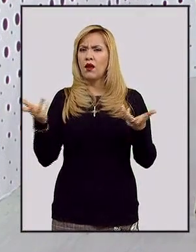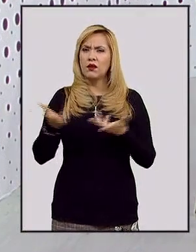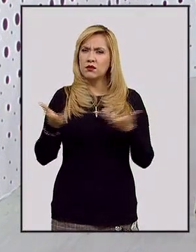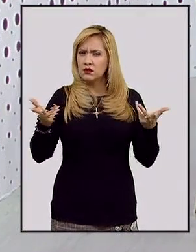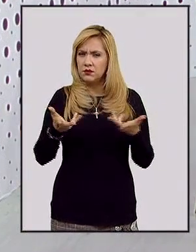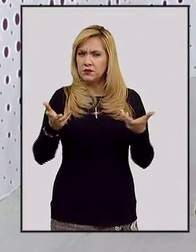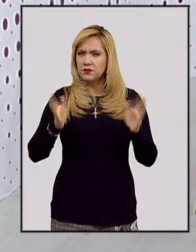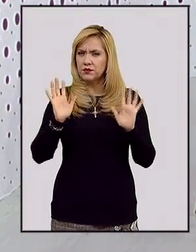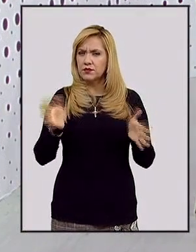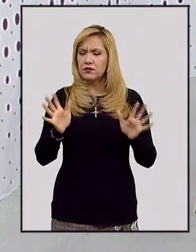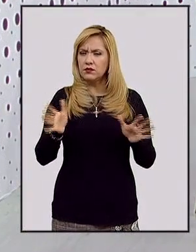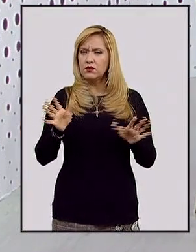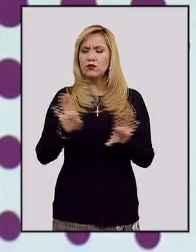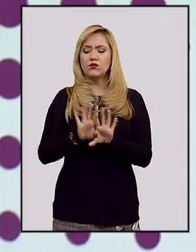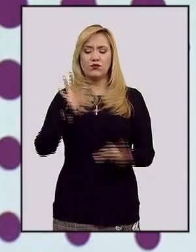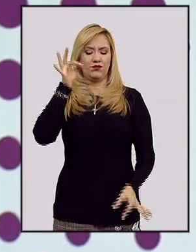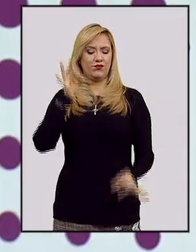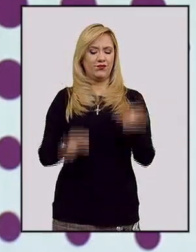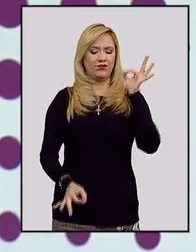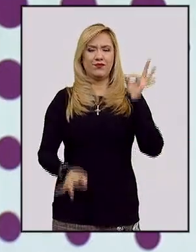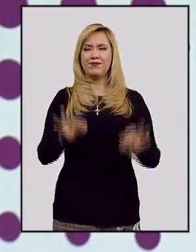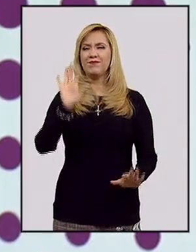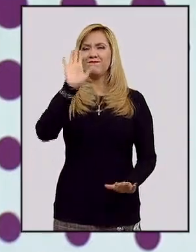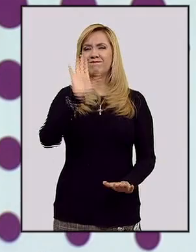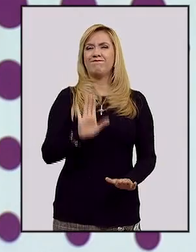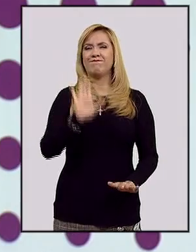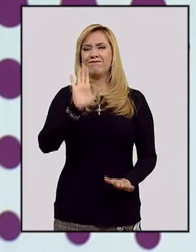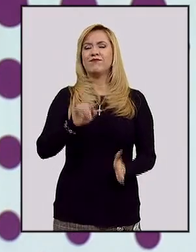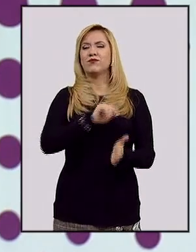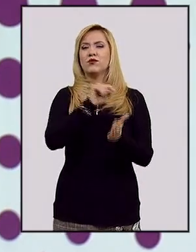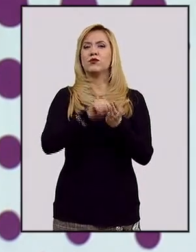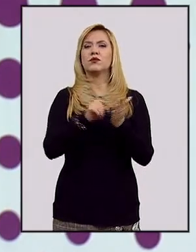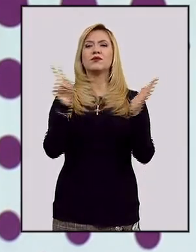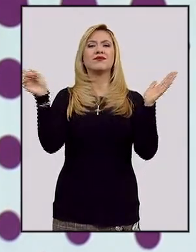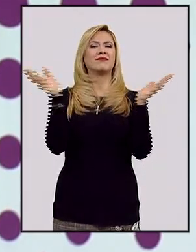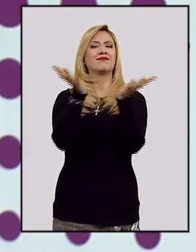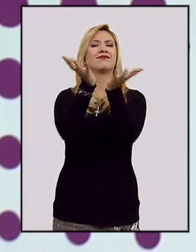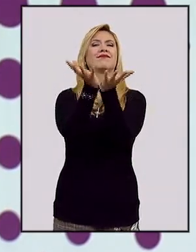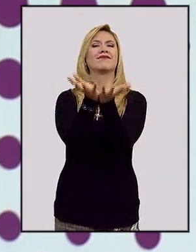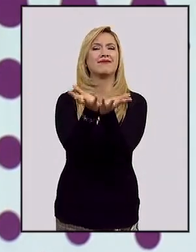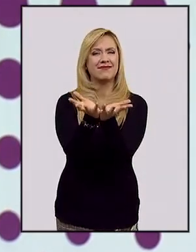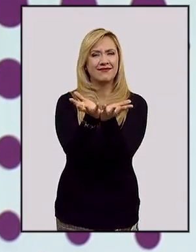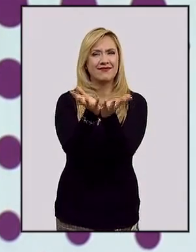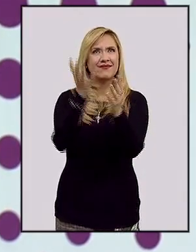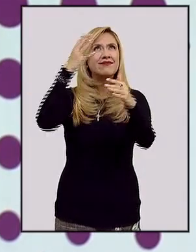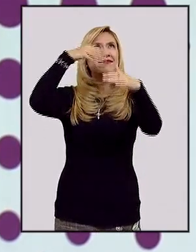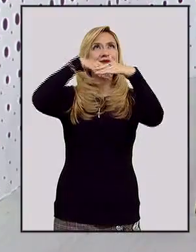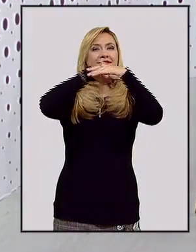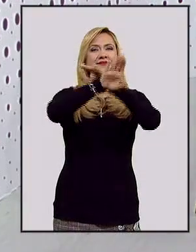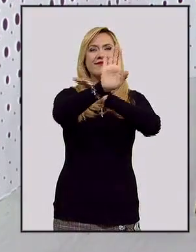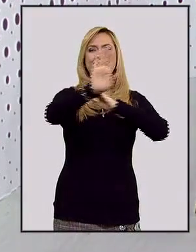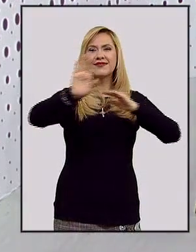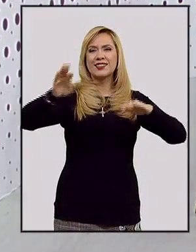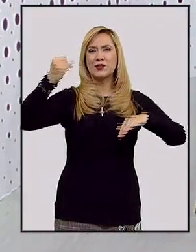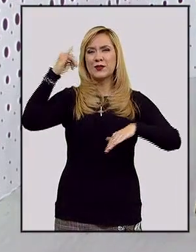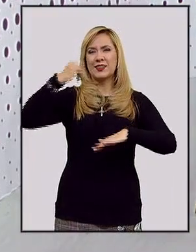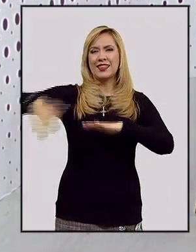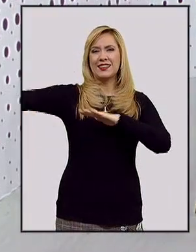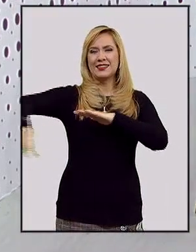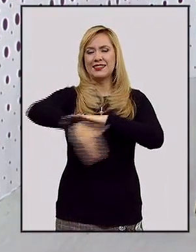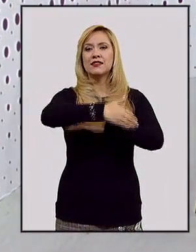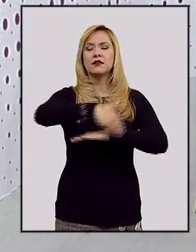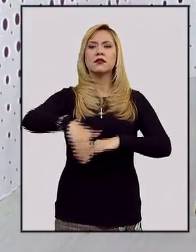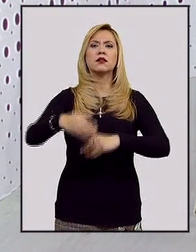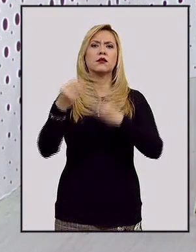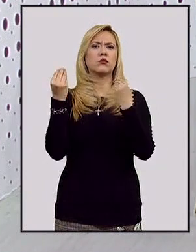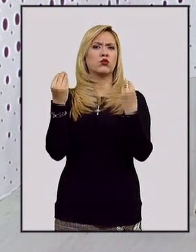ejercicio, el Tribunal Simbólico, que fue en el Poliforum, recuerdo, y en donde asistieron varias familias,